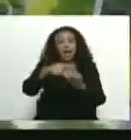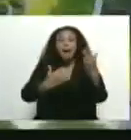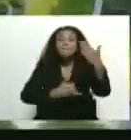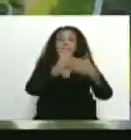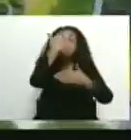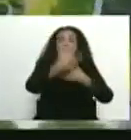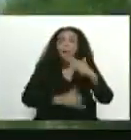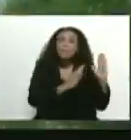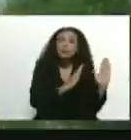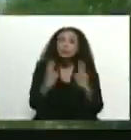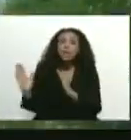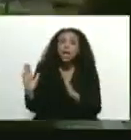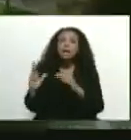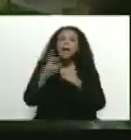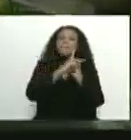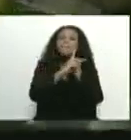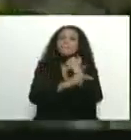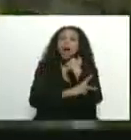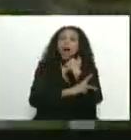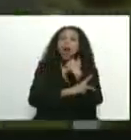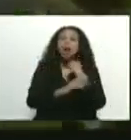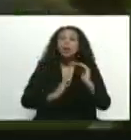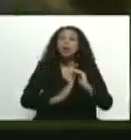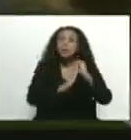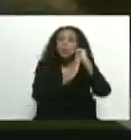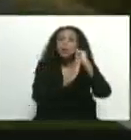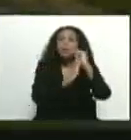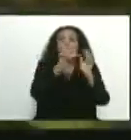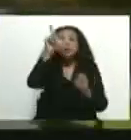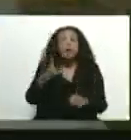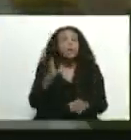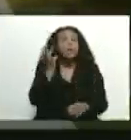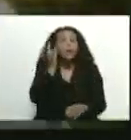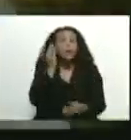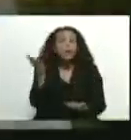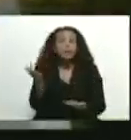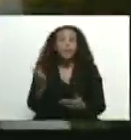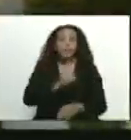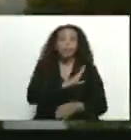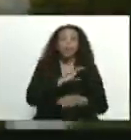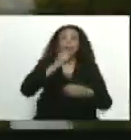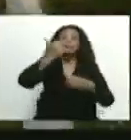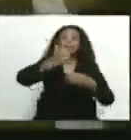de lo que va a ser el Parque Monumental Ana María Campos de Maracaibo.